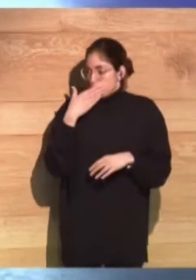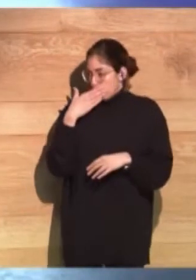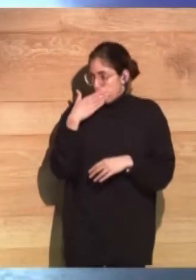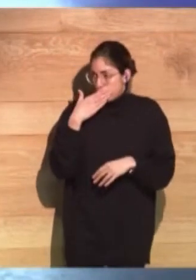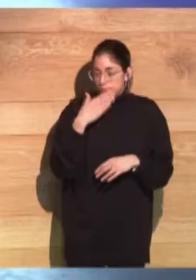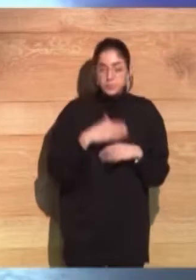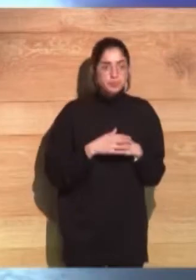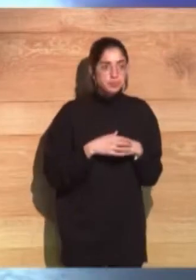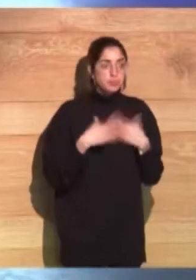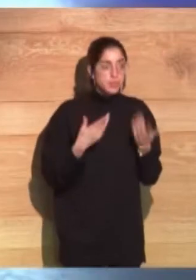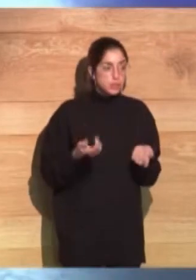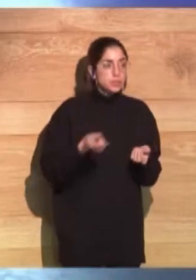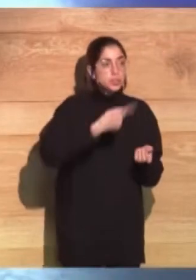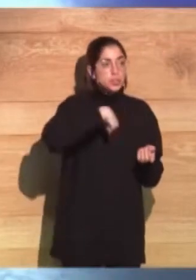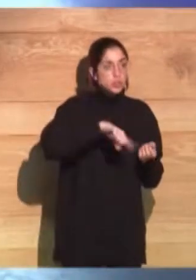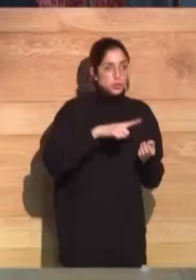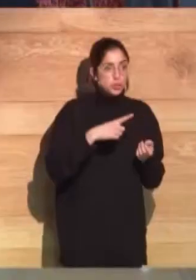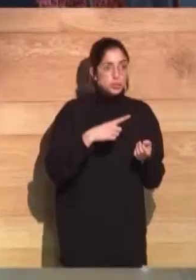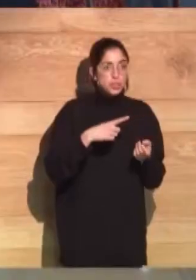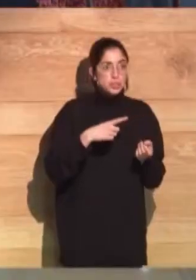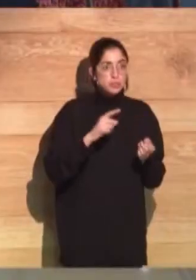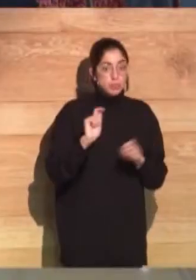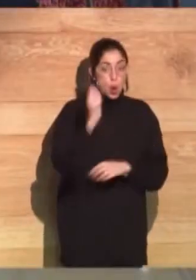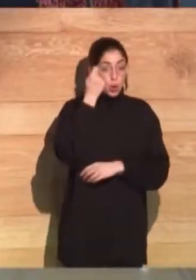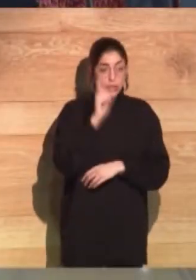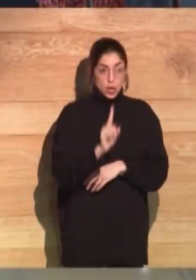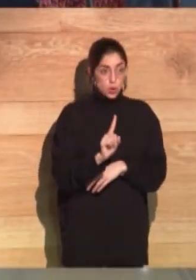Y lo que nosotras a nuestra edad no hayamos conseguido